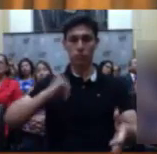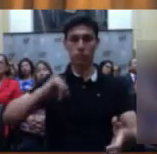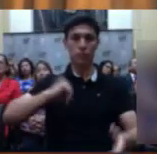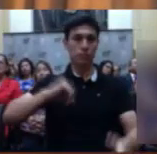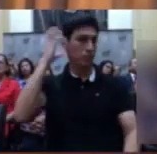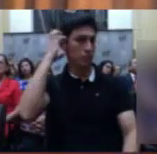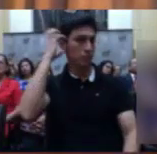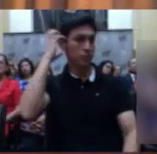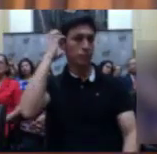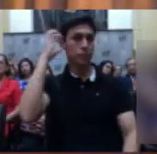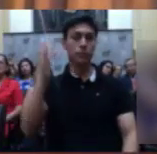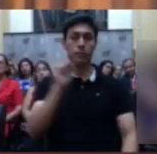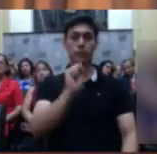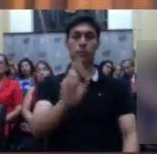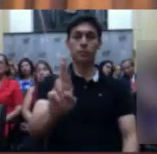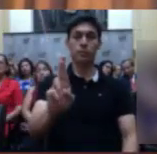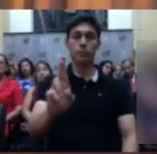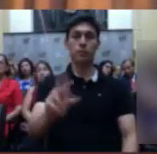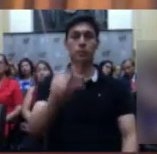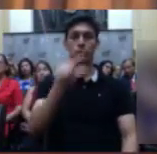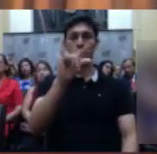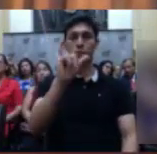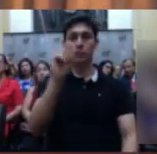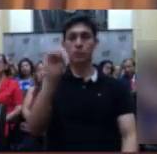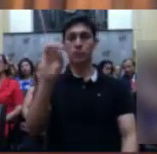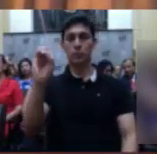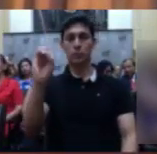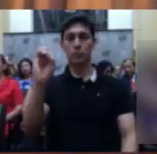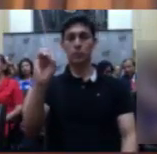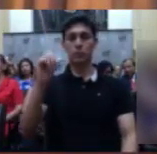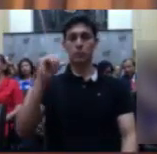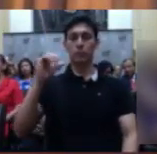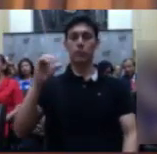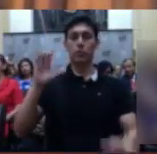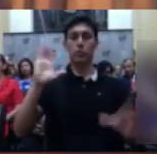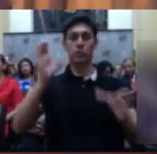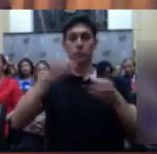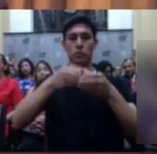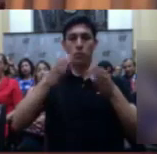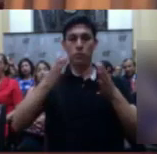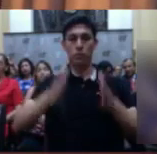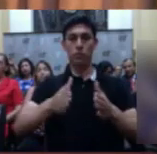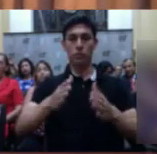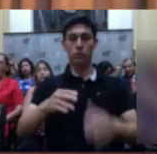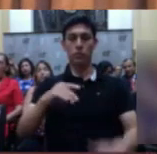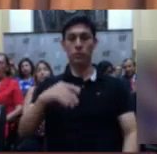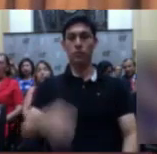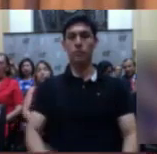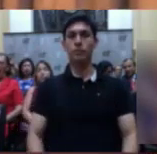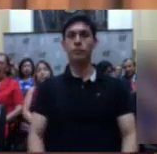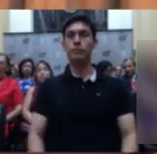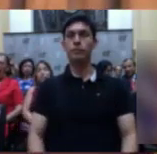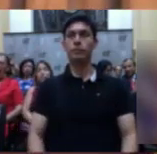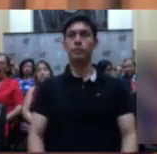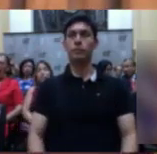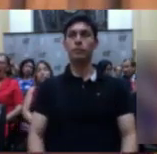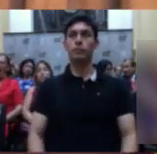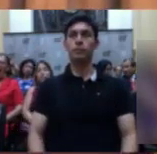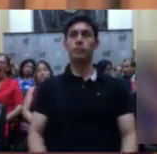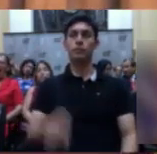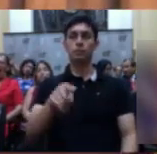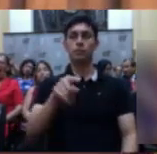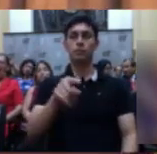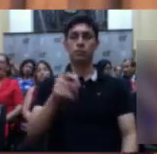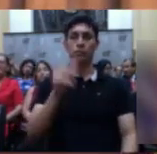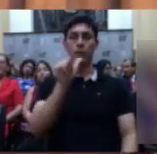señor Gino Costa Santolaya, congresista de la República, señor Alberto de Belaúnde Cárdenas, congresista de la